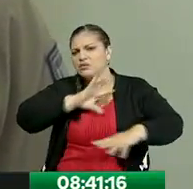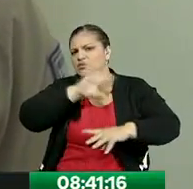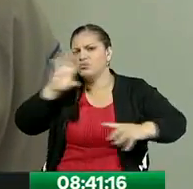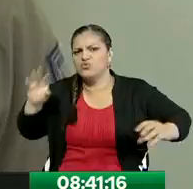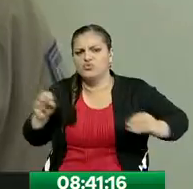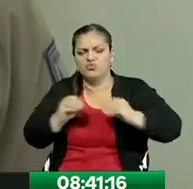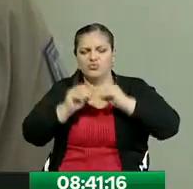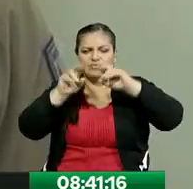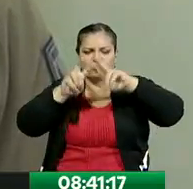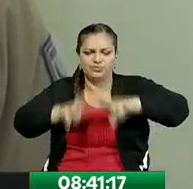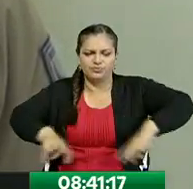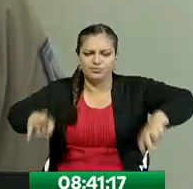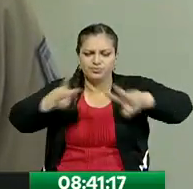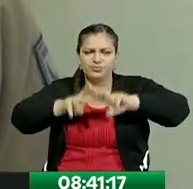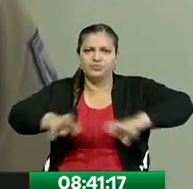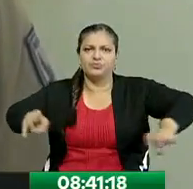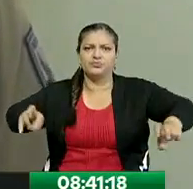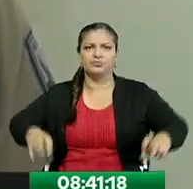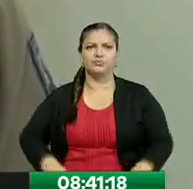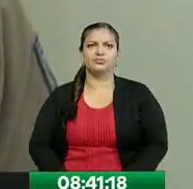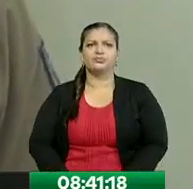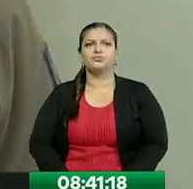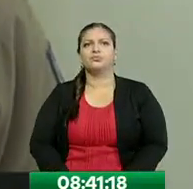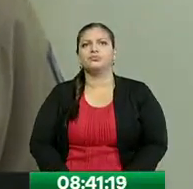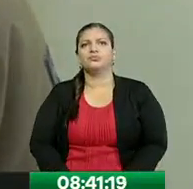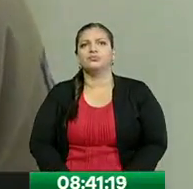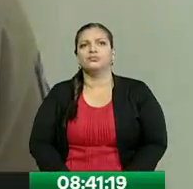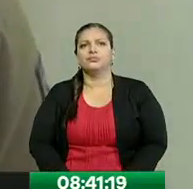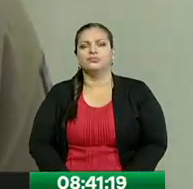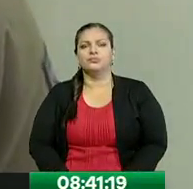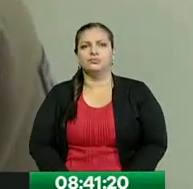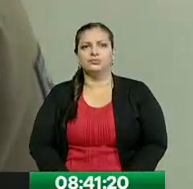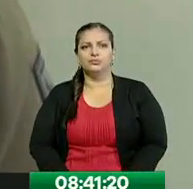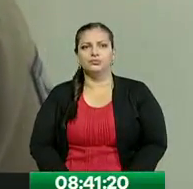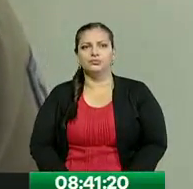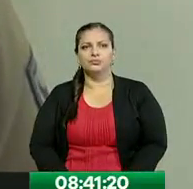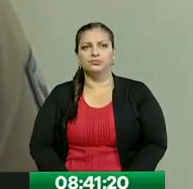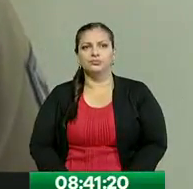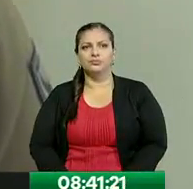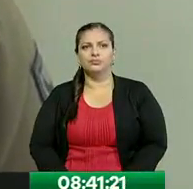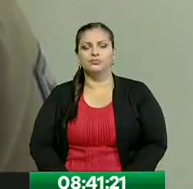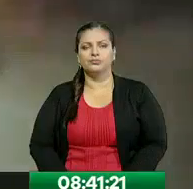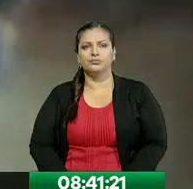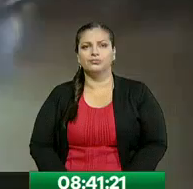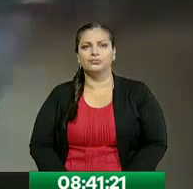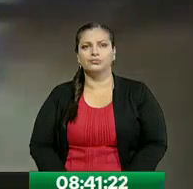encuentra investigando, ya tenemos algunas pistas de las personas que pueden ser los